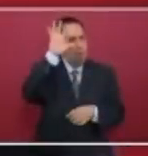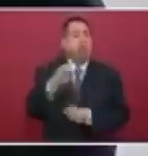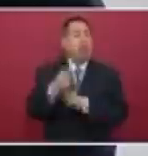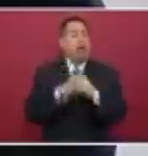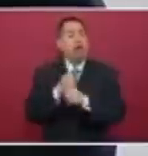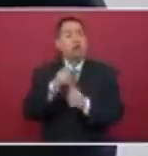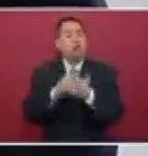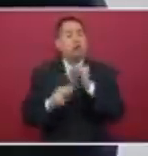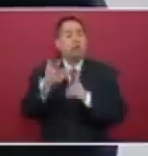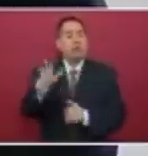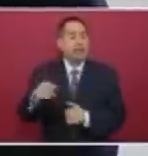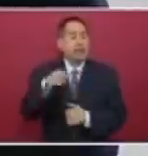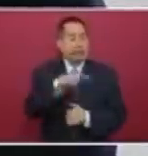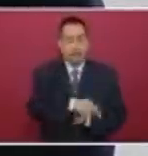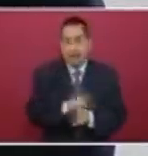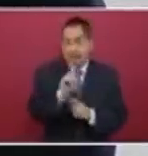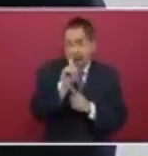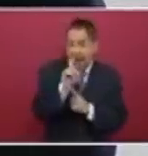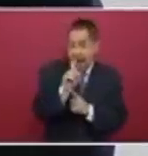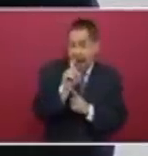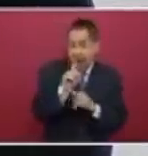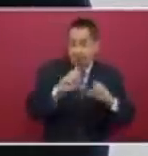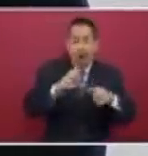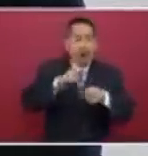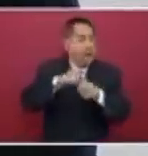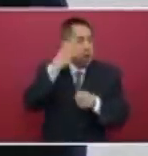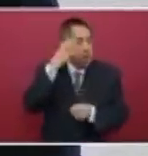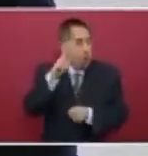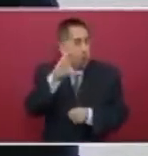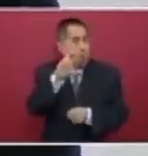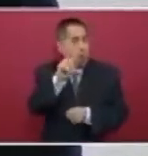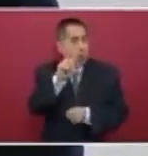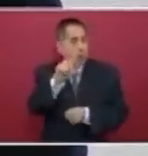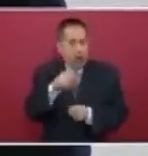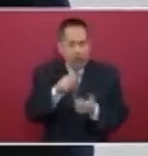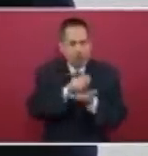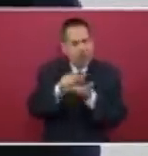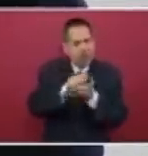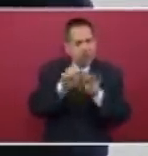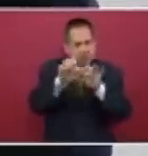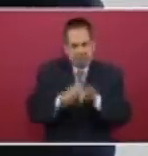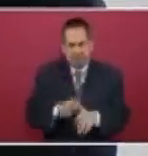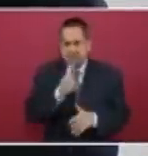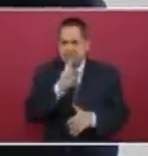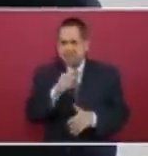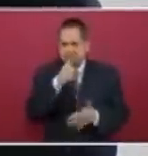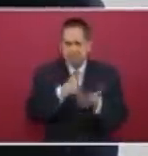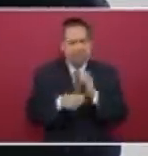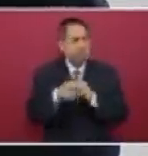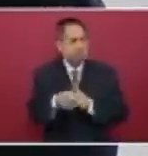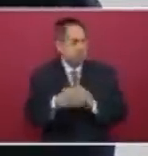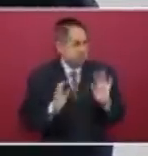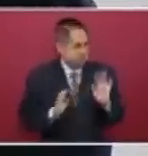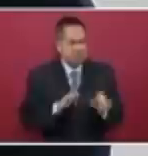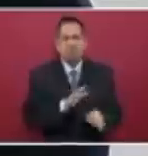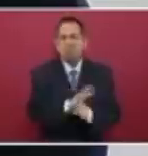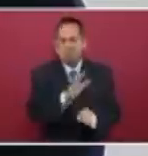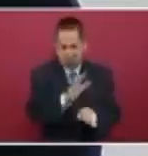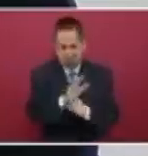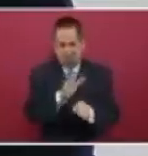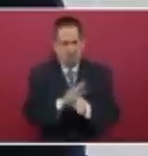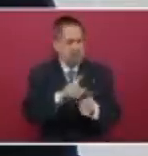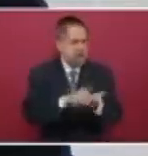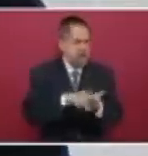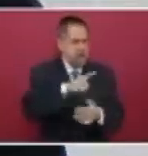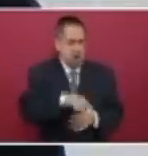el sistema operador de agua potable y saneamiento de cuautla emitió un resolutivo donde indica la disponibilidad y factibilidad de uso